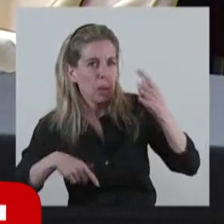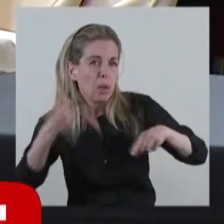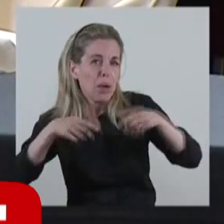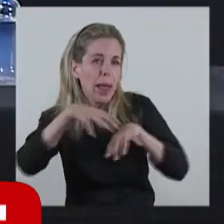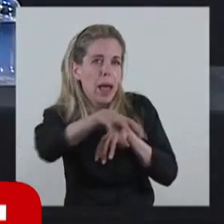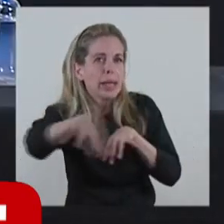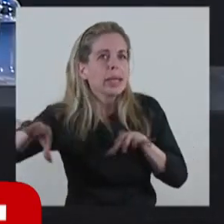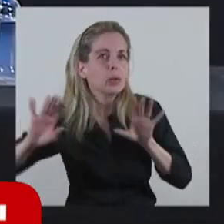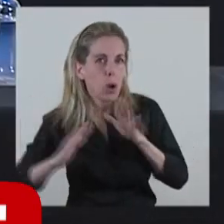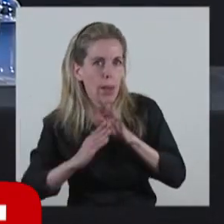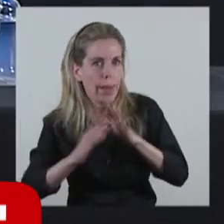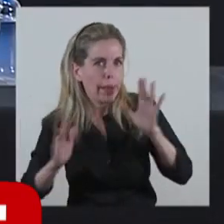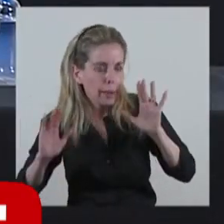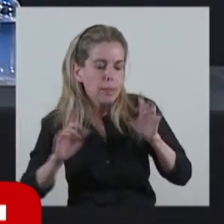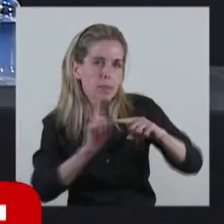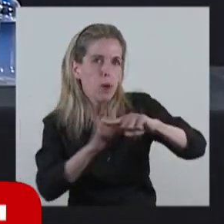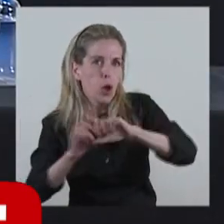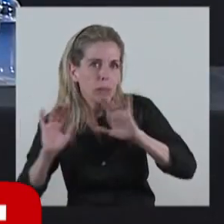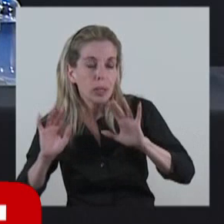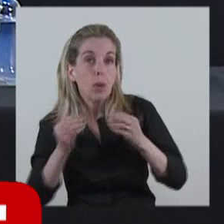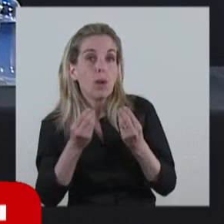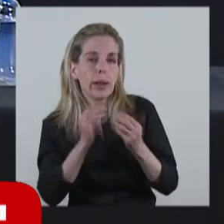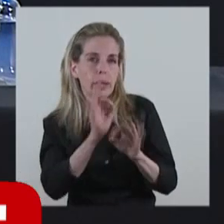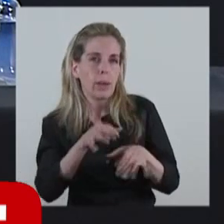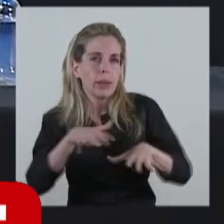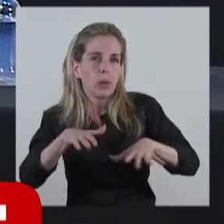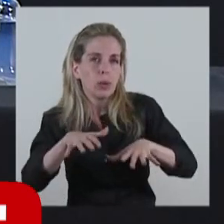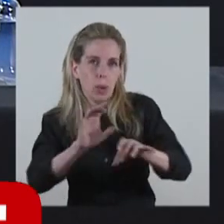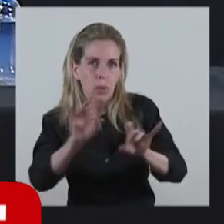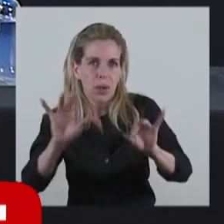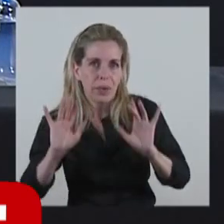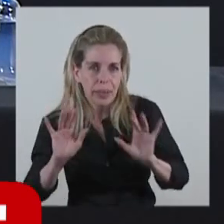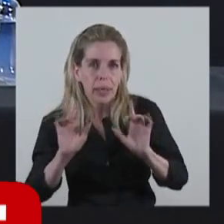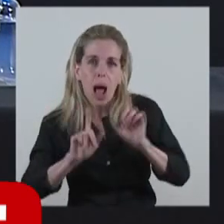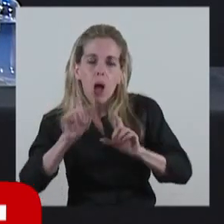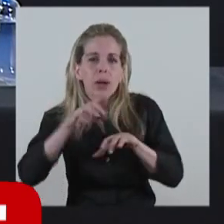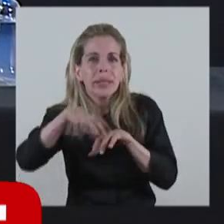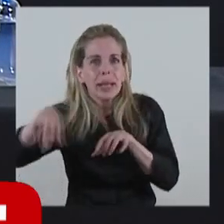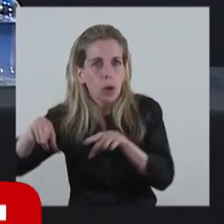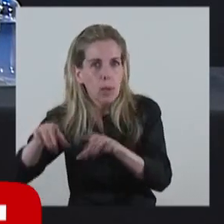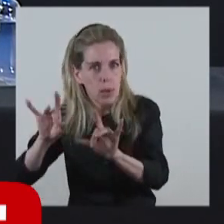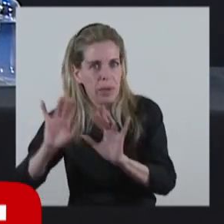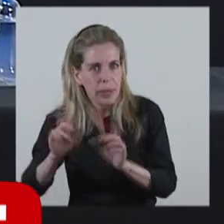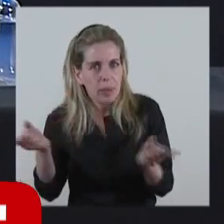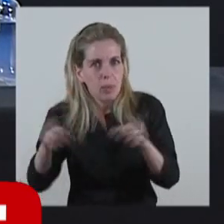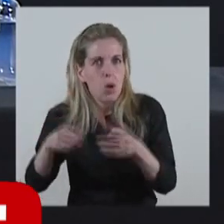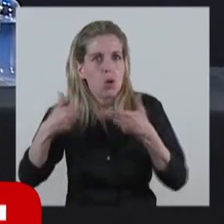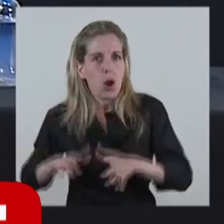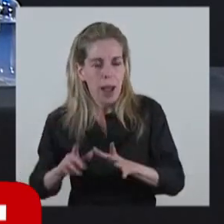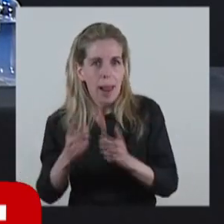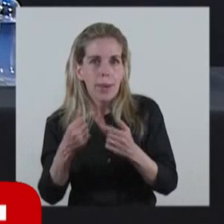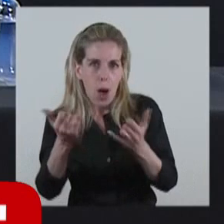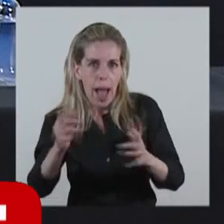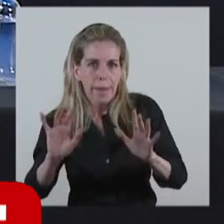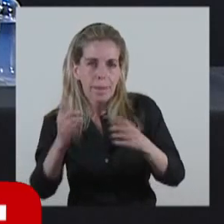que por la naturaleza de la pandemia tienen mayores dificultades para establecer un sendero de recuperación. Pero sí que hay